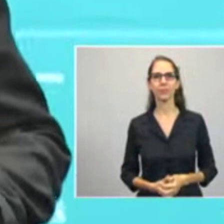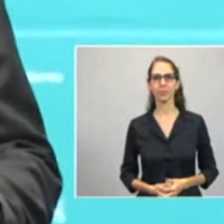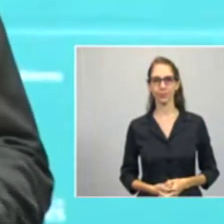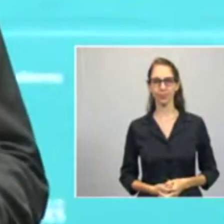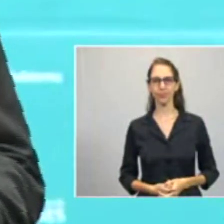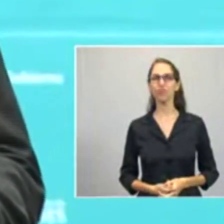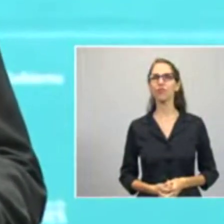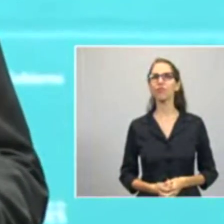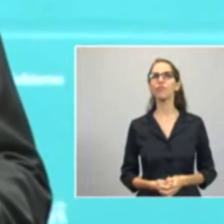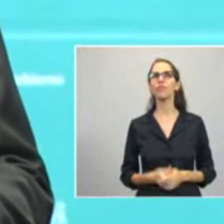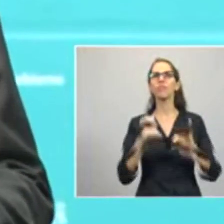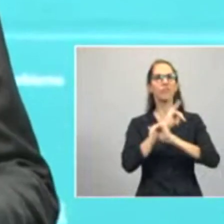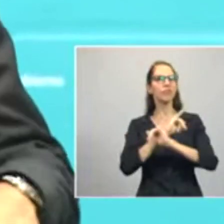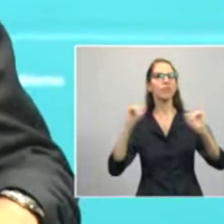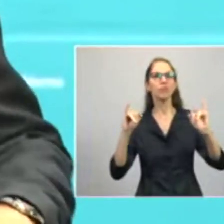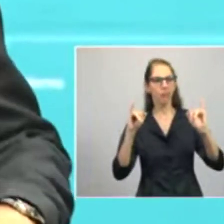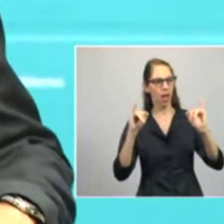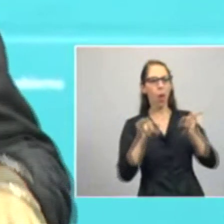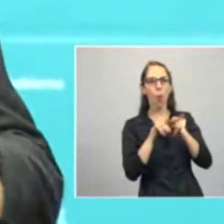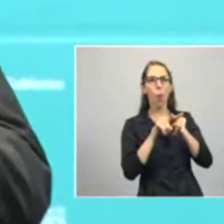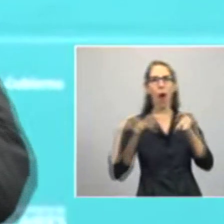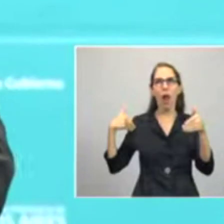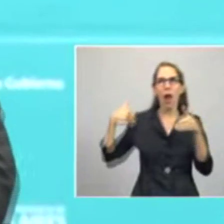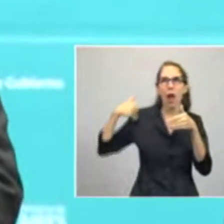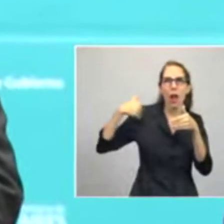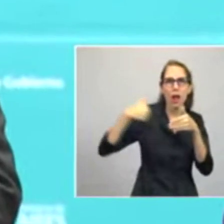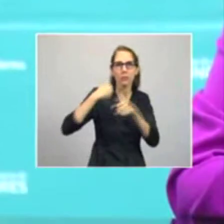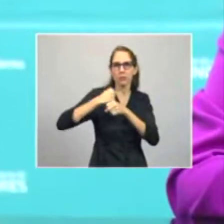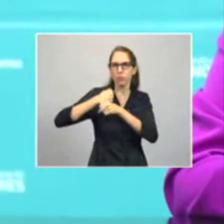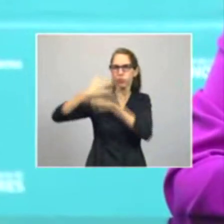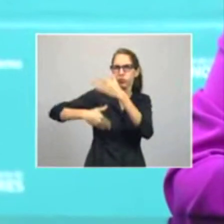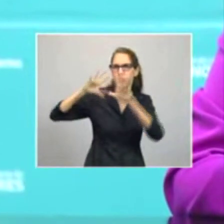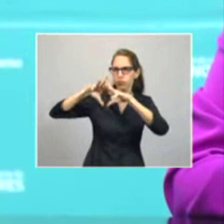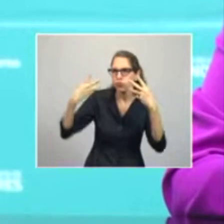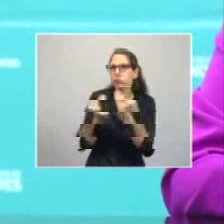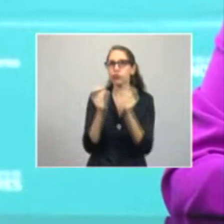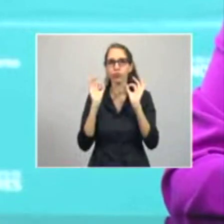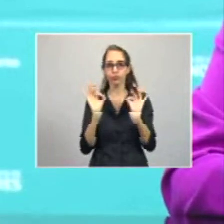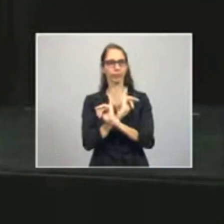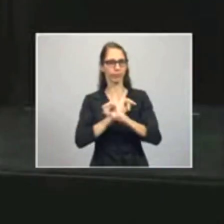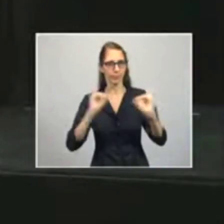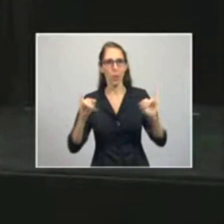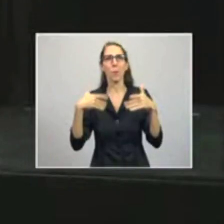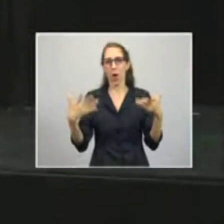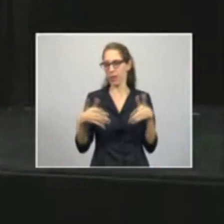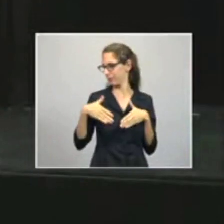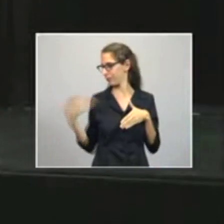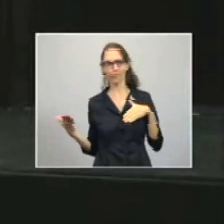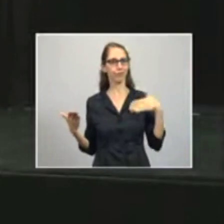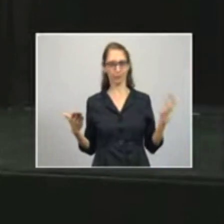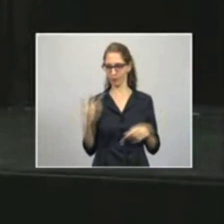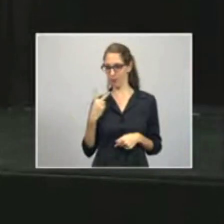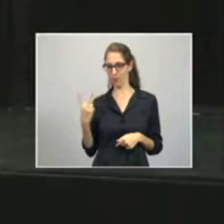representa el resultado de un trabajo que venimos haciendo, por eso nos acompañan a la vicegobernadora y a mí,